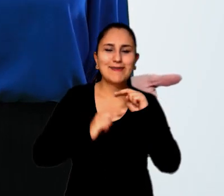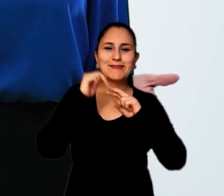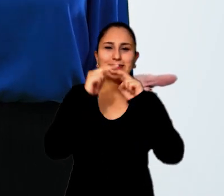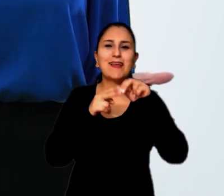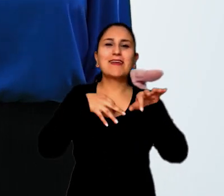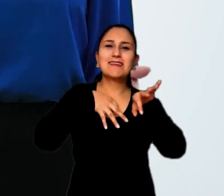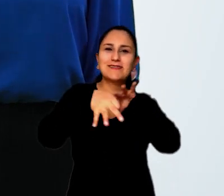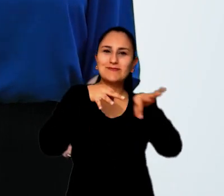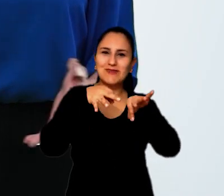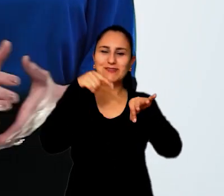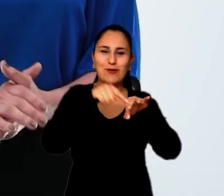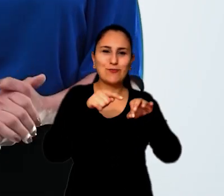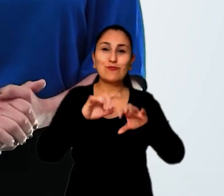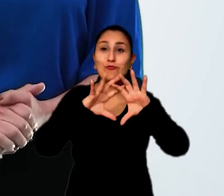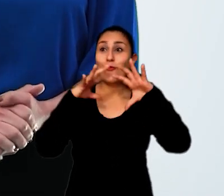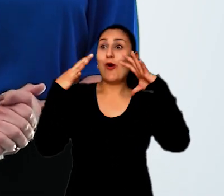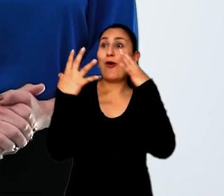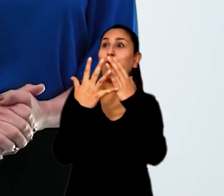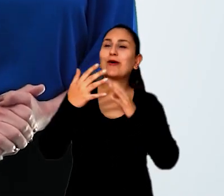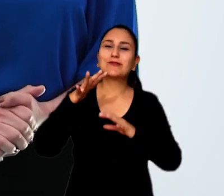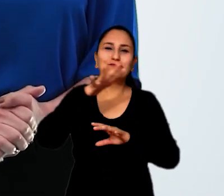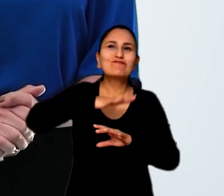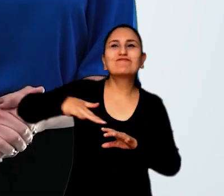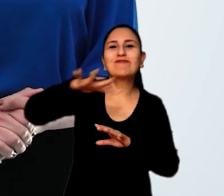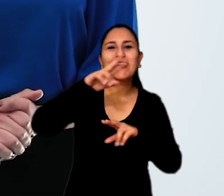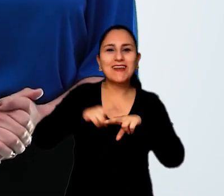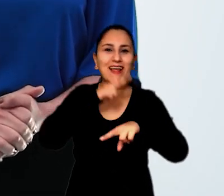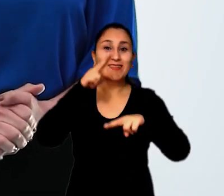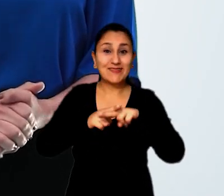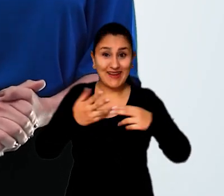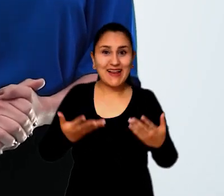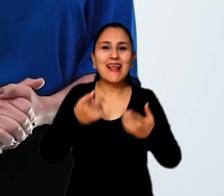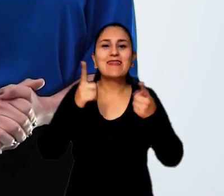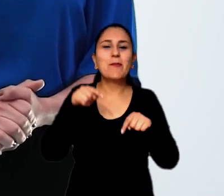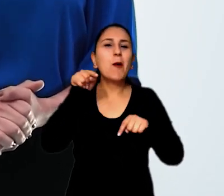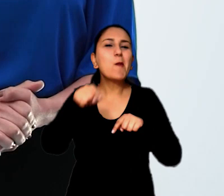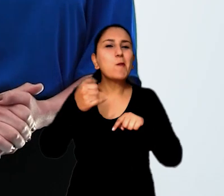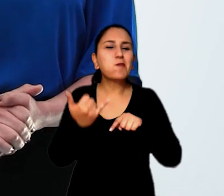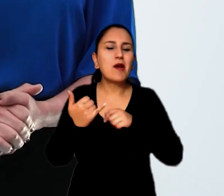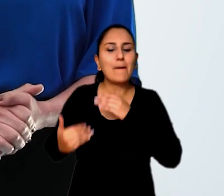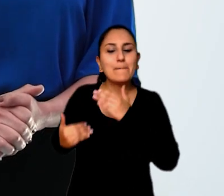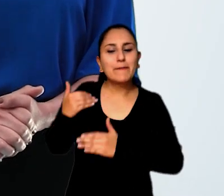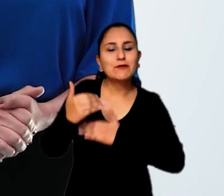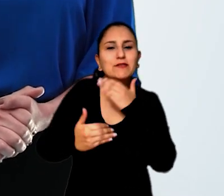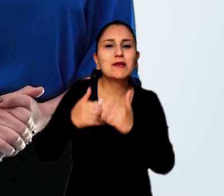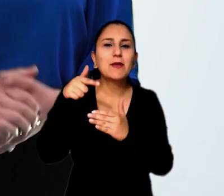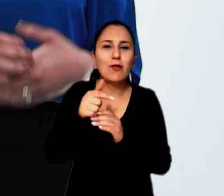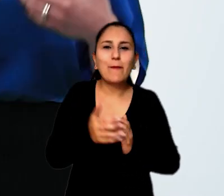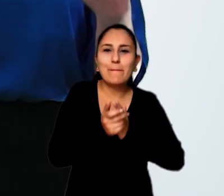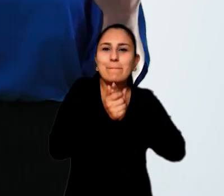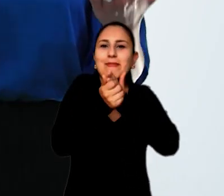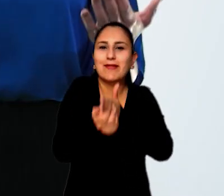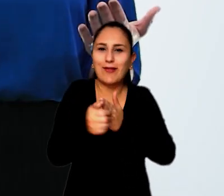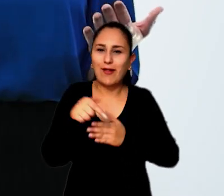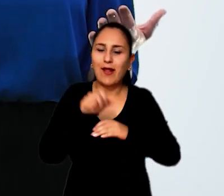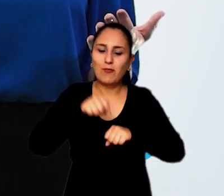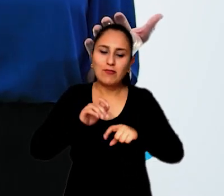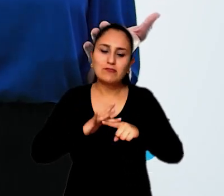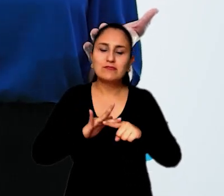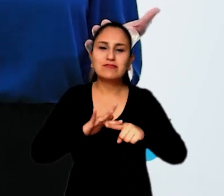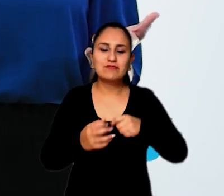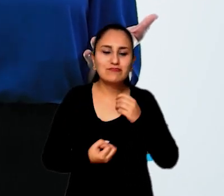sobre el mundo además involucra los procedimientos o metodologías que se aplican para generar más